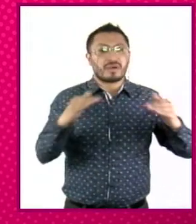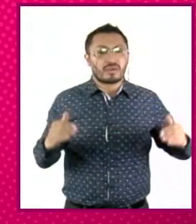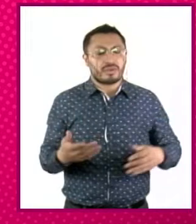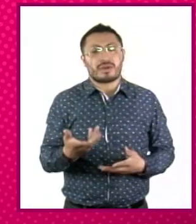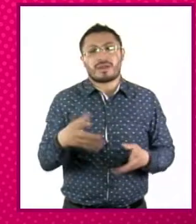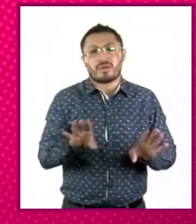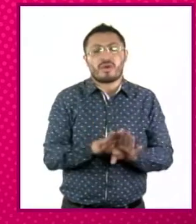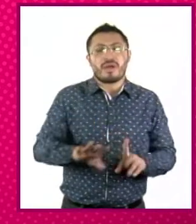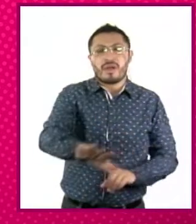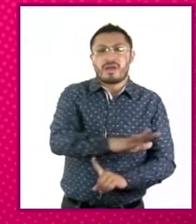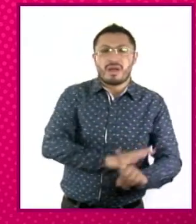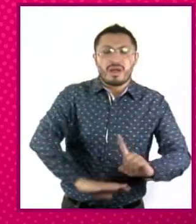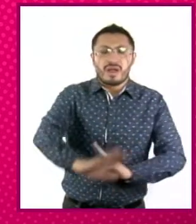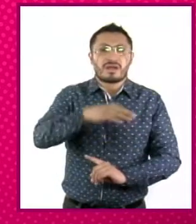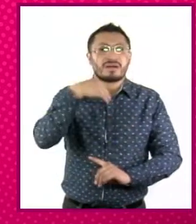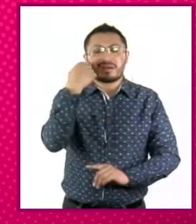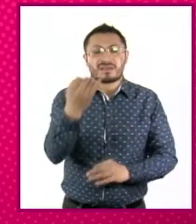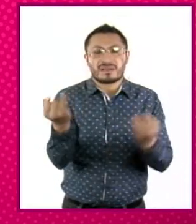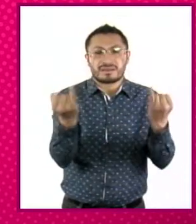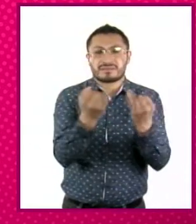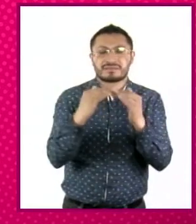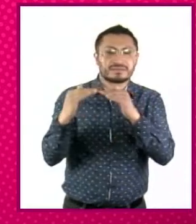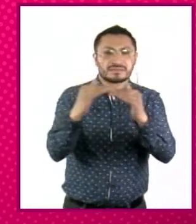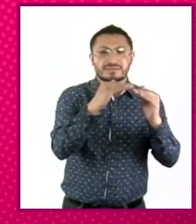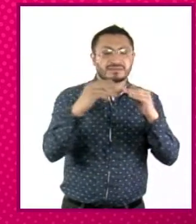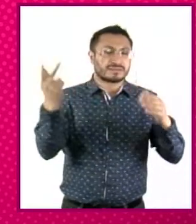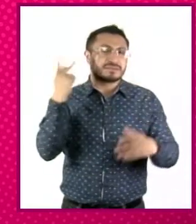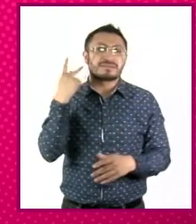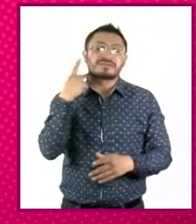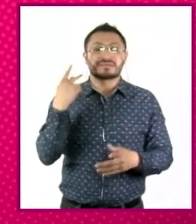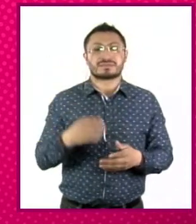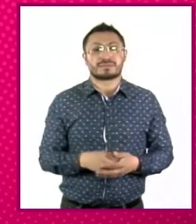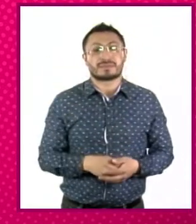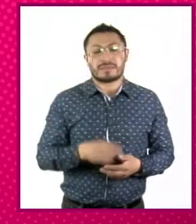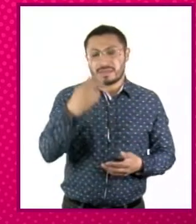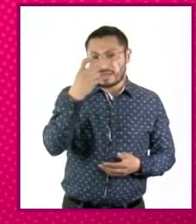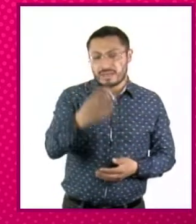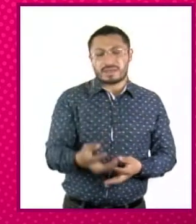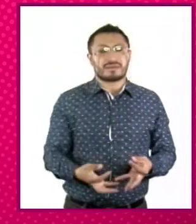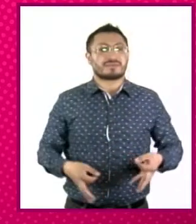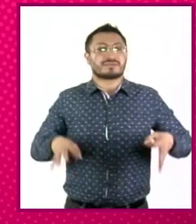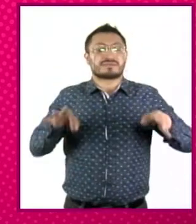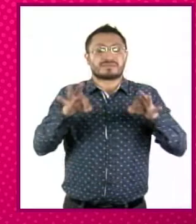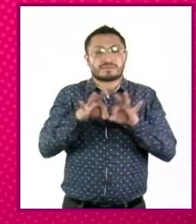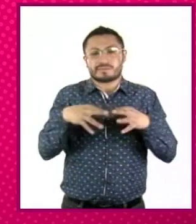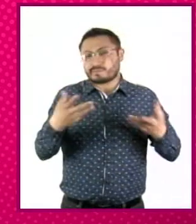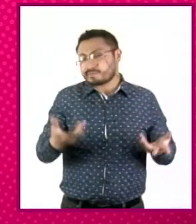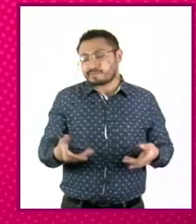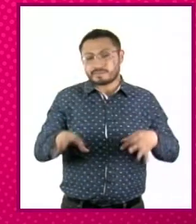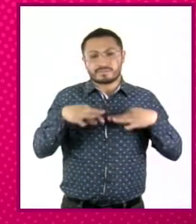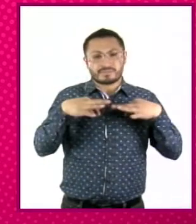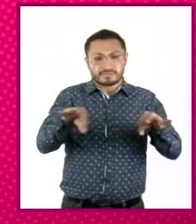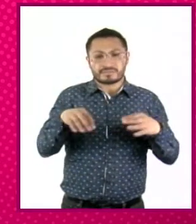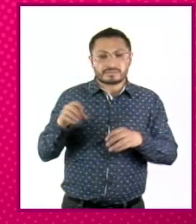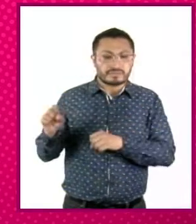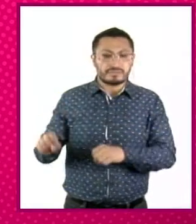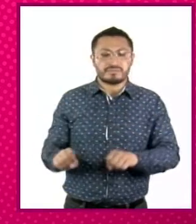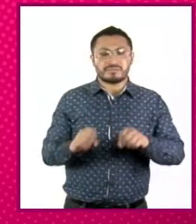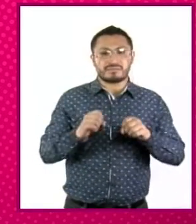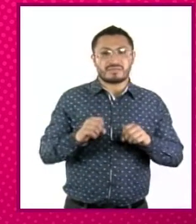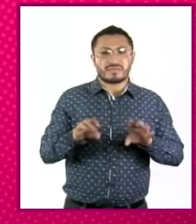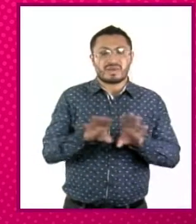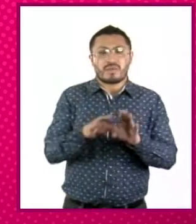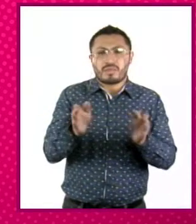condición que pretende la igualdad política. Esa es la relevancia de la Declaración de los